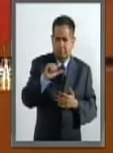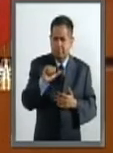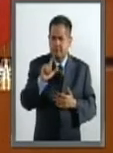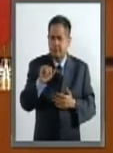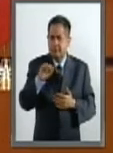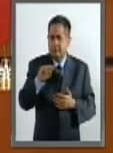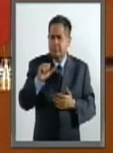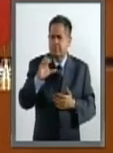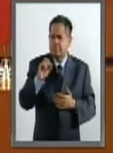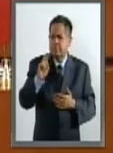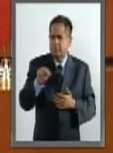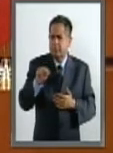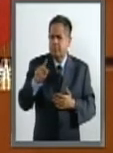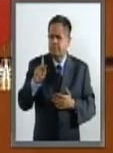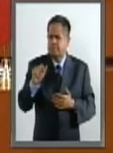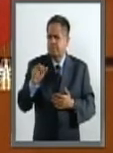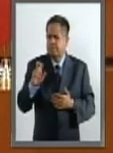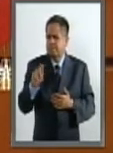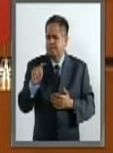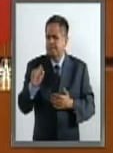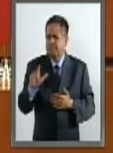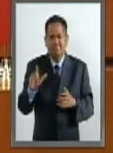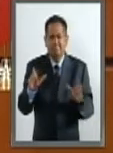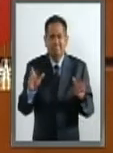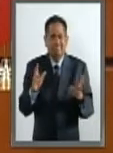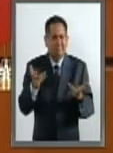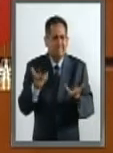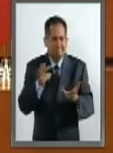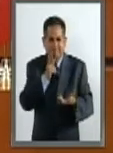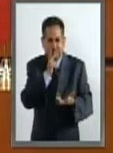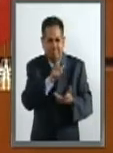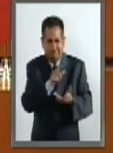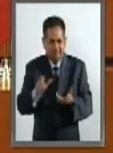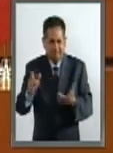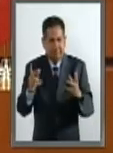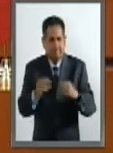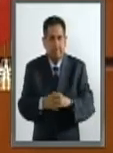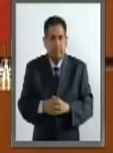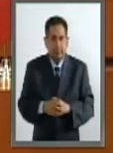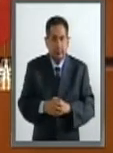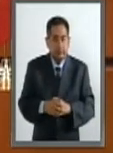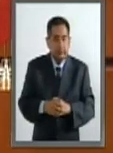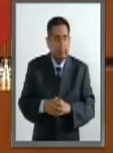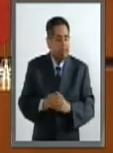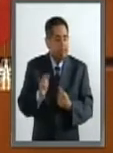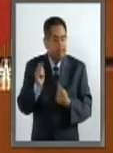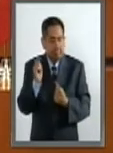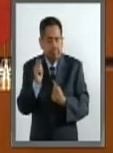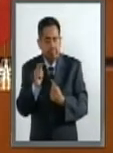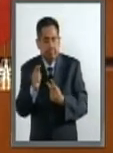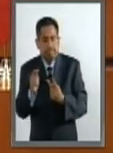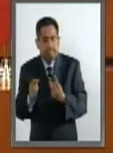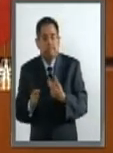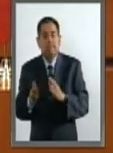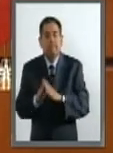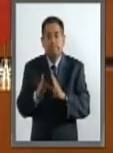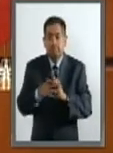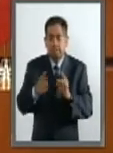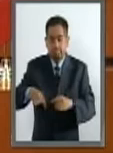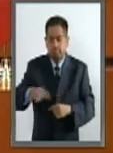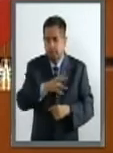alienación parental o SAP. Este es un conjunto de síntomas que se producen en los